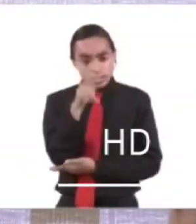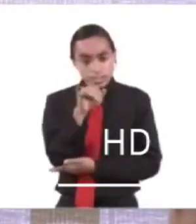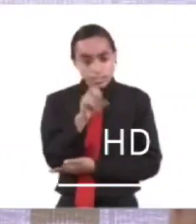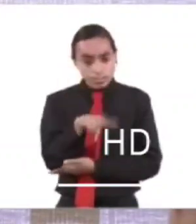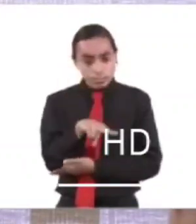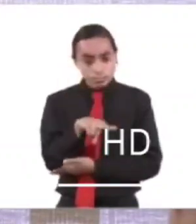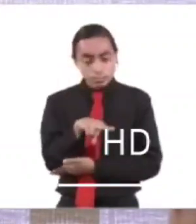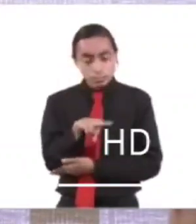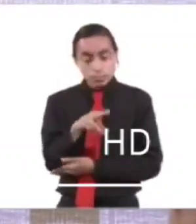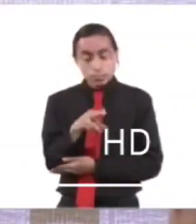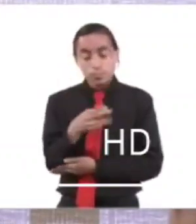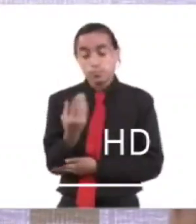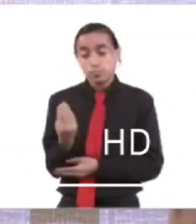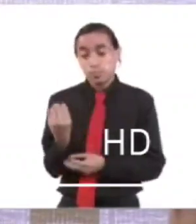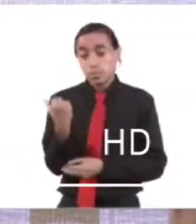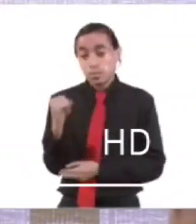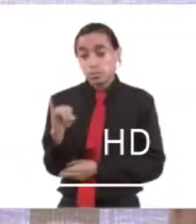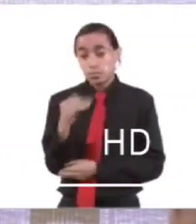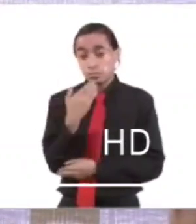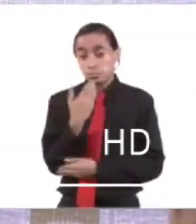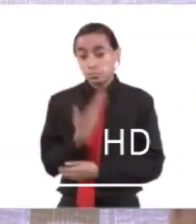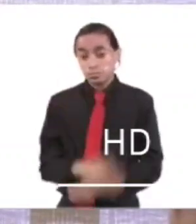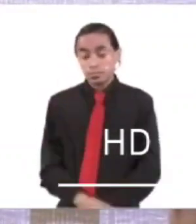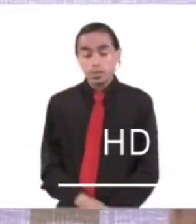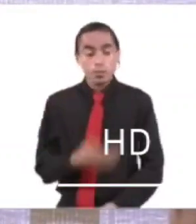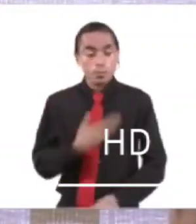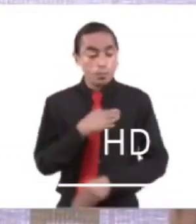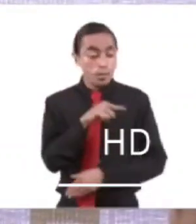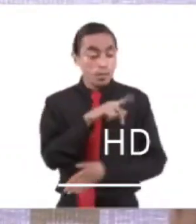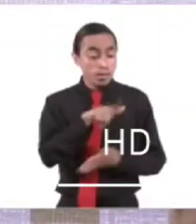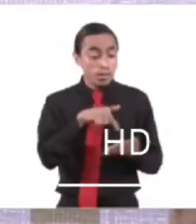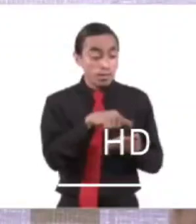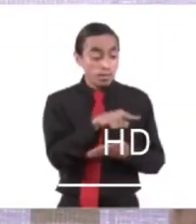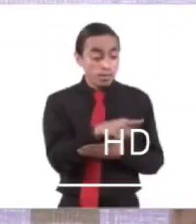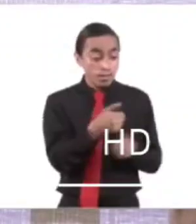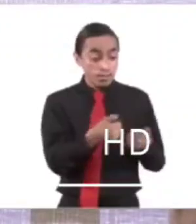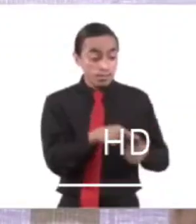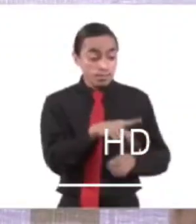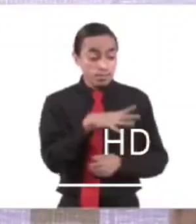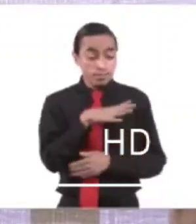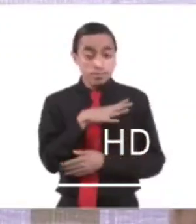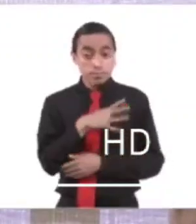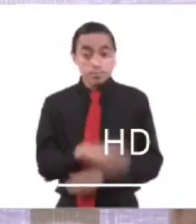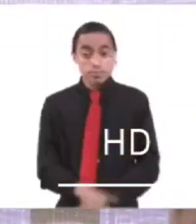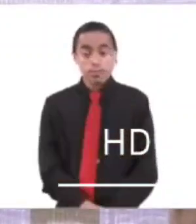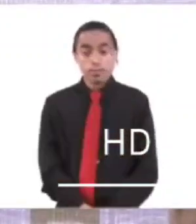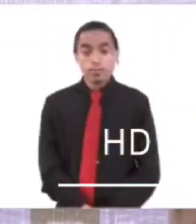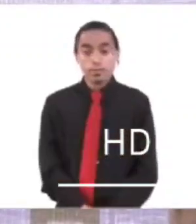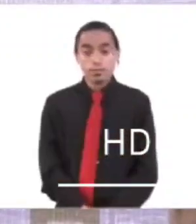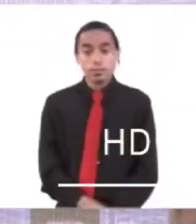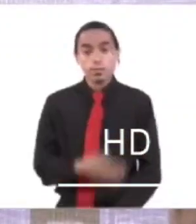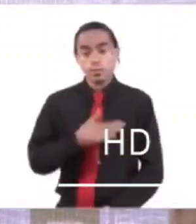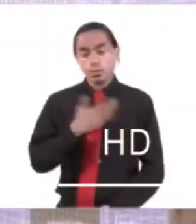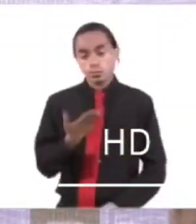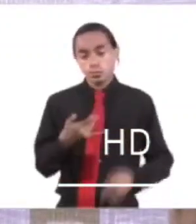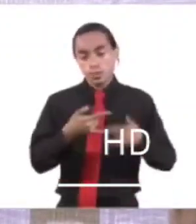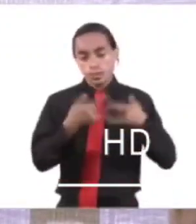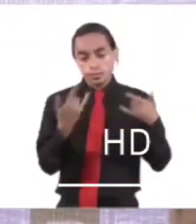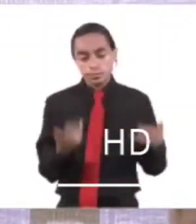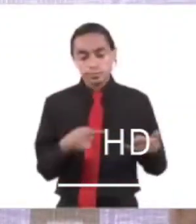gente. Aquí, en este lugar, déjenme contarles a propósito de